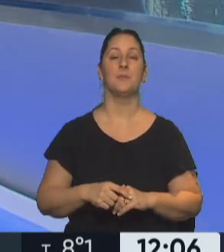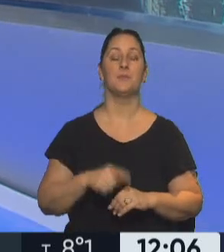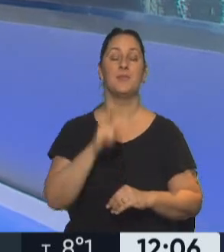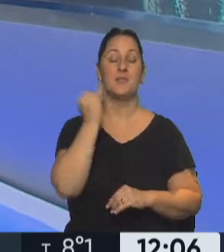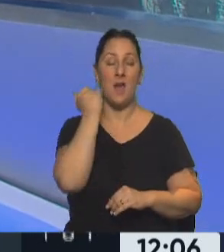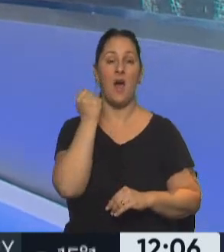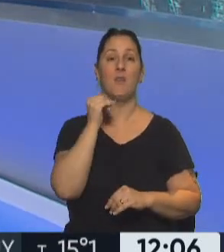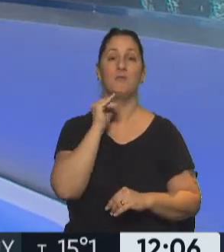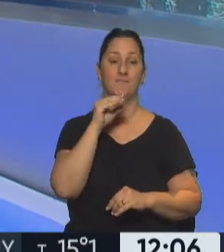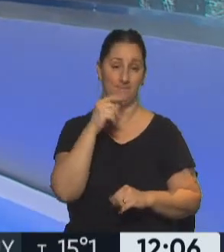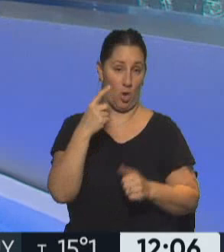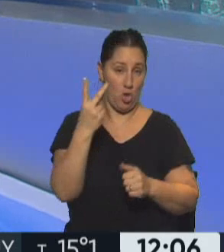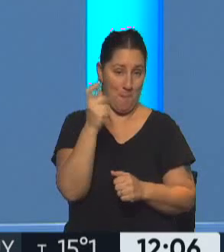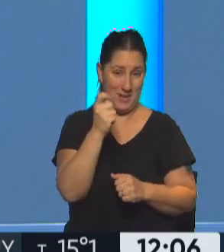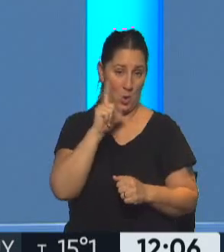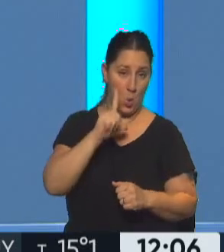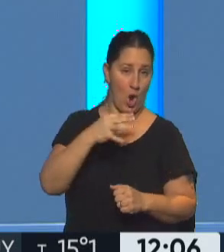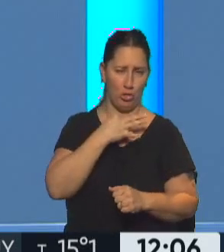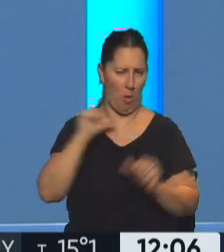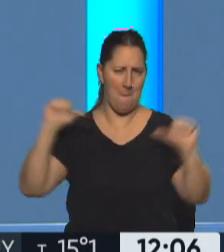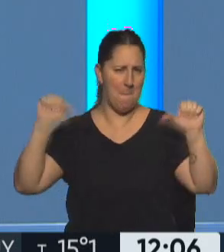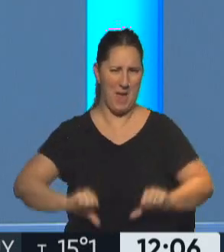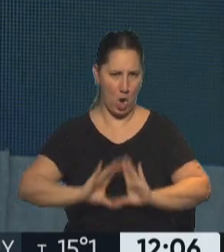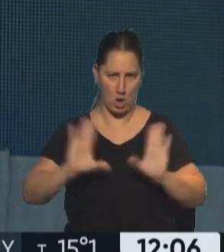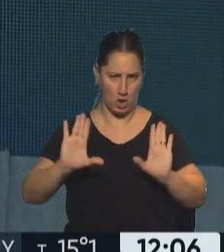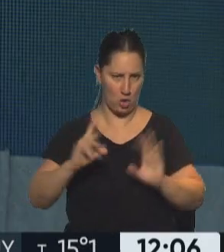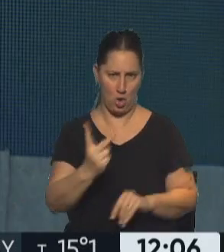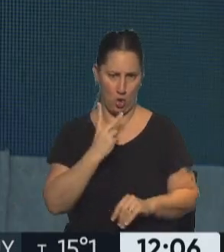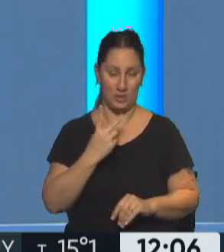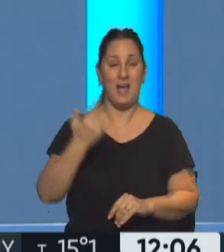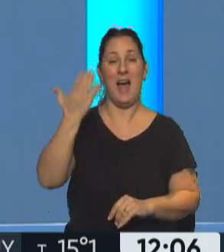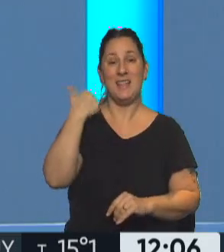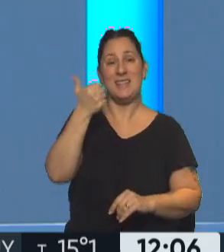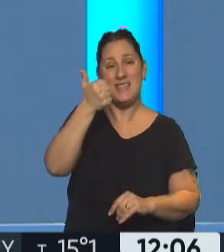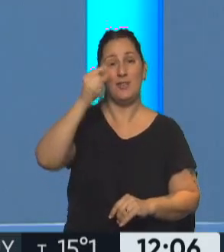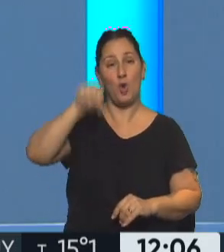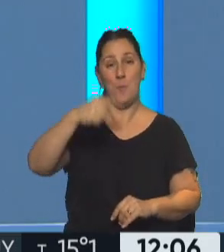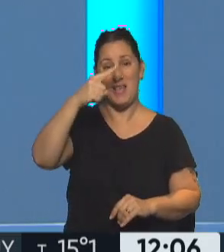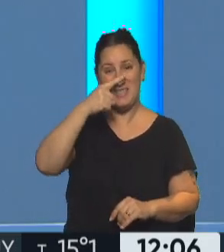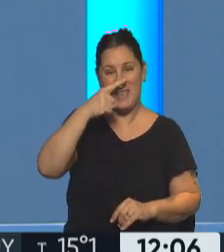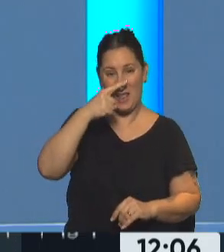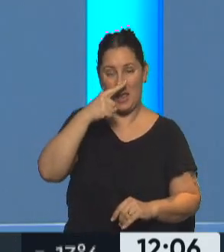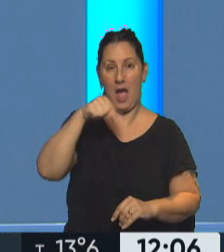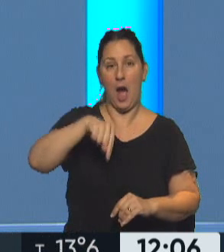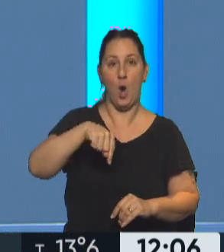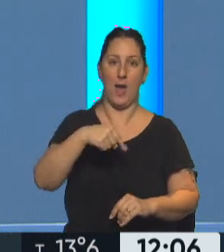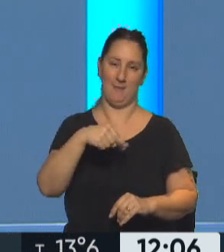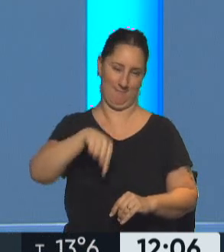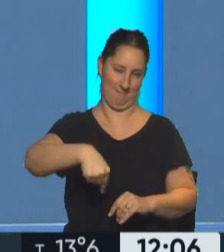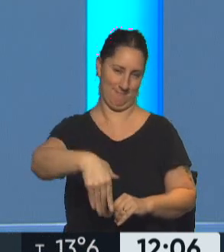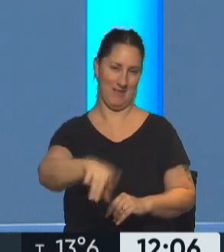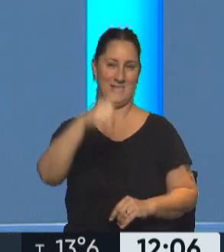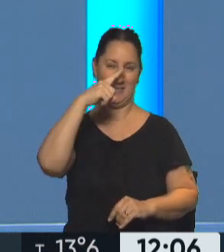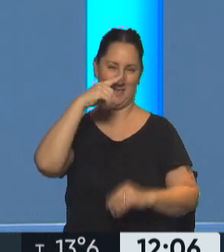anticipó que van a ser los peores, con lo cual, si uno toma el índice peor hasta ahora, fue del 6,7, estamos hablando de una inflación arriba del 7